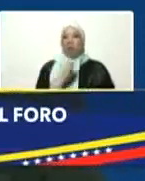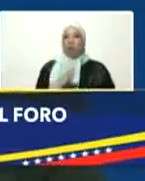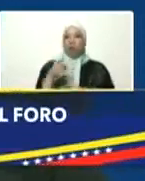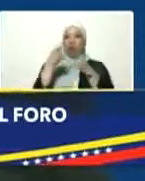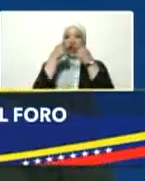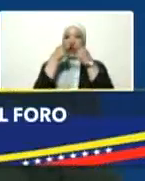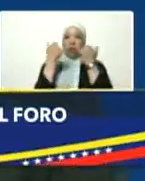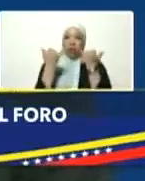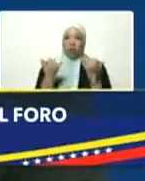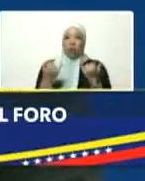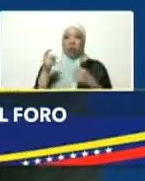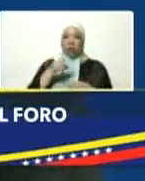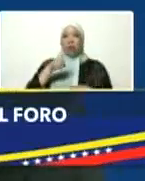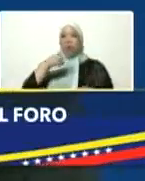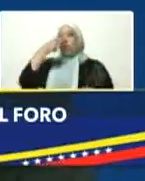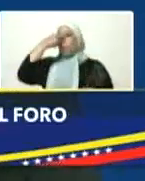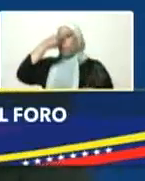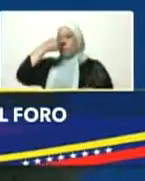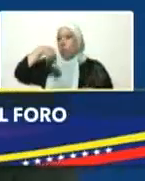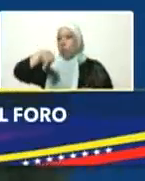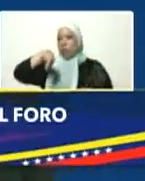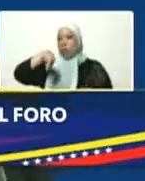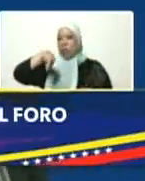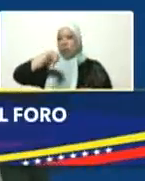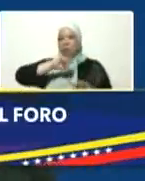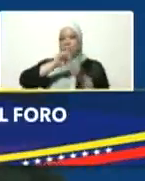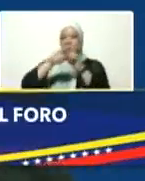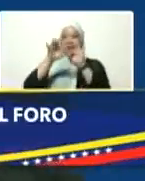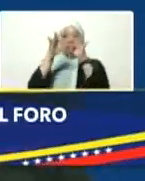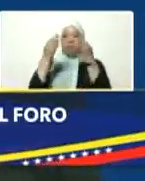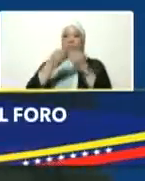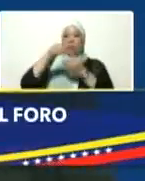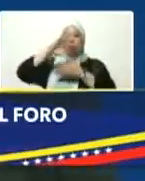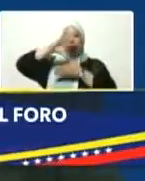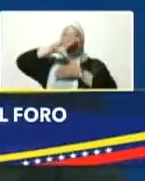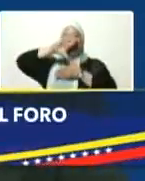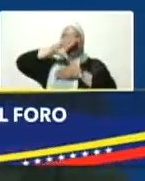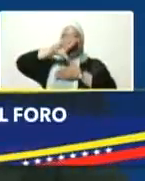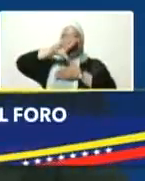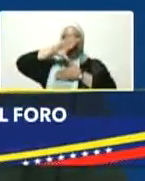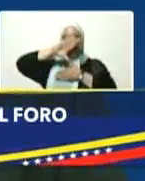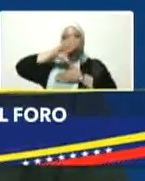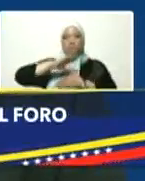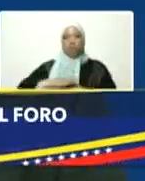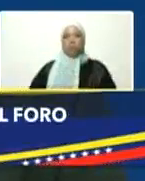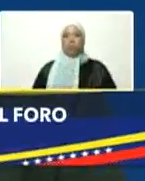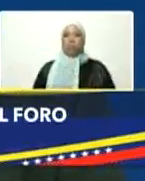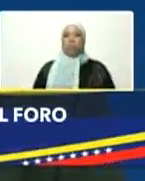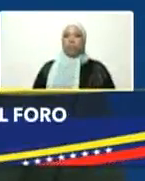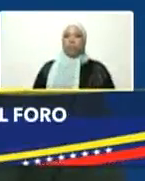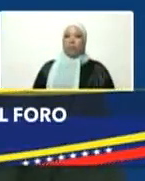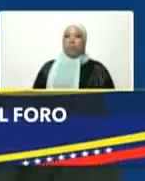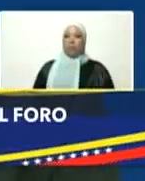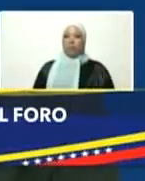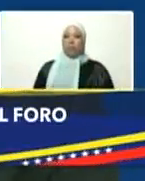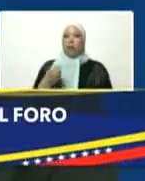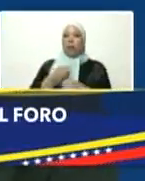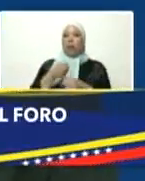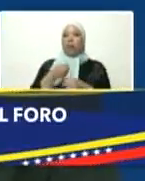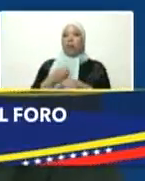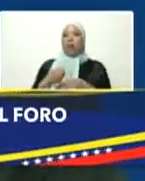necesitados, sino por esa transformación de nuestras Américas, por trabajar por el sueño de